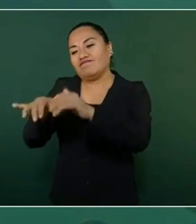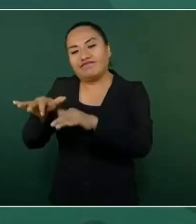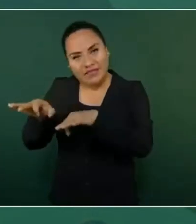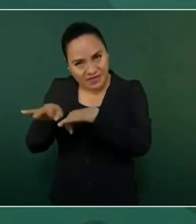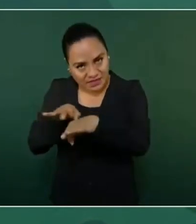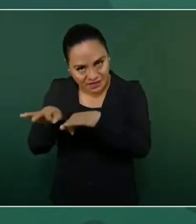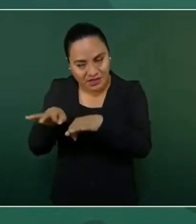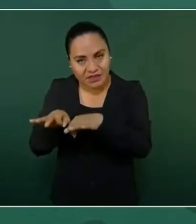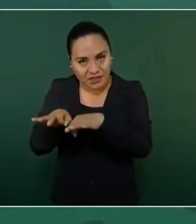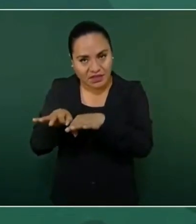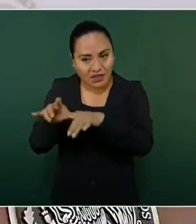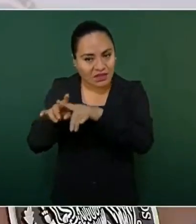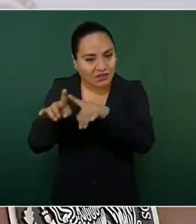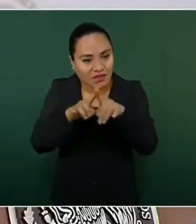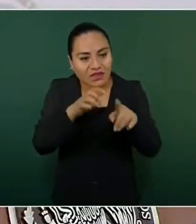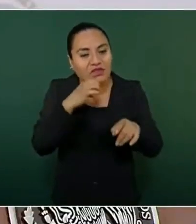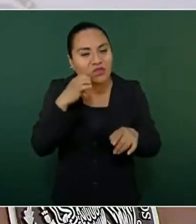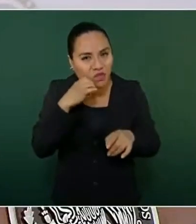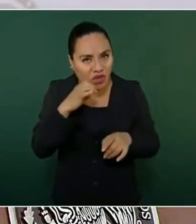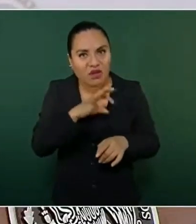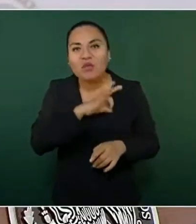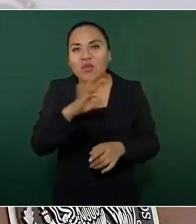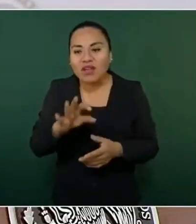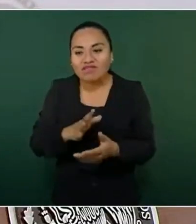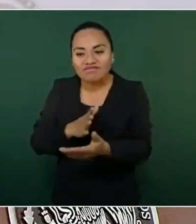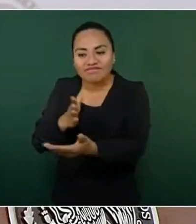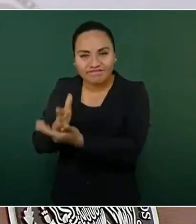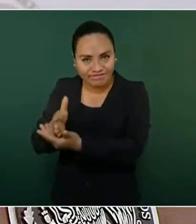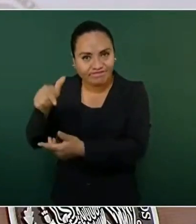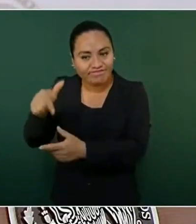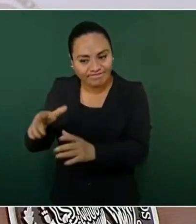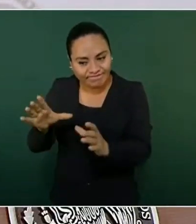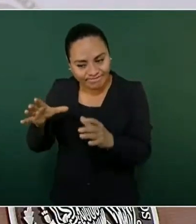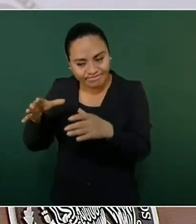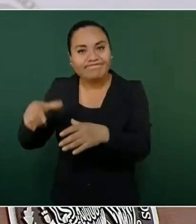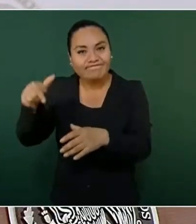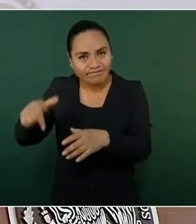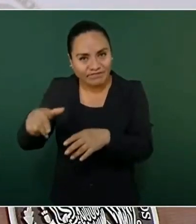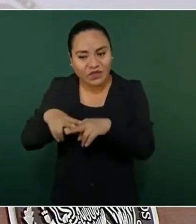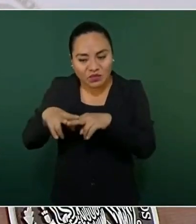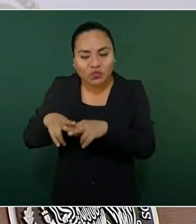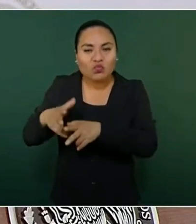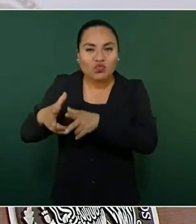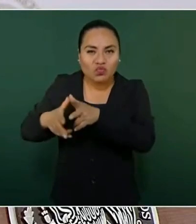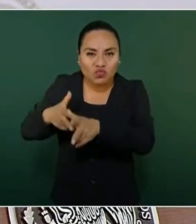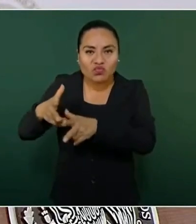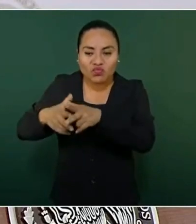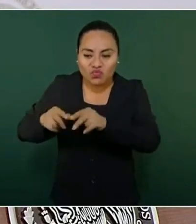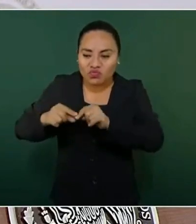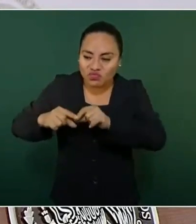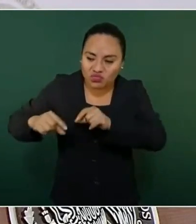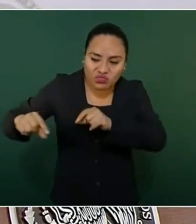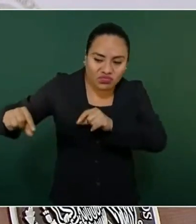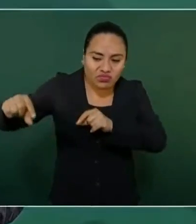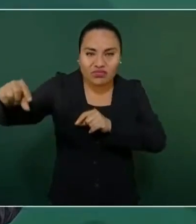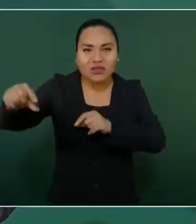Entonces, esto es empleo, cada vez van a estar mejor pagados los